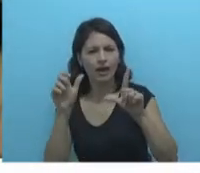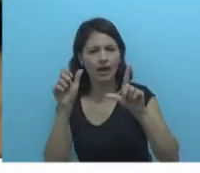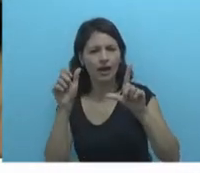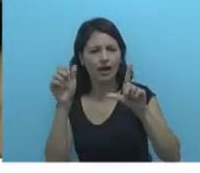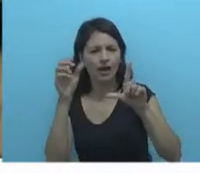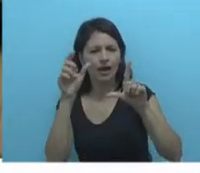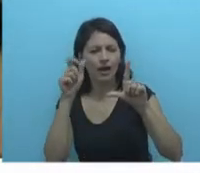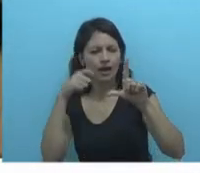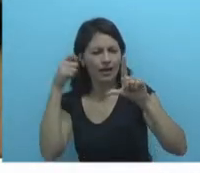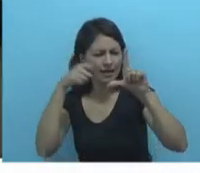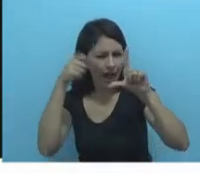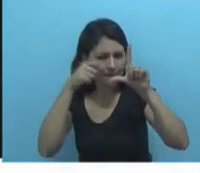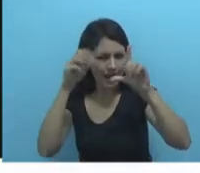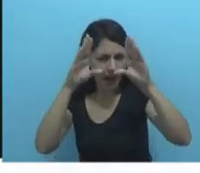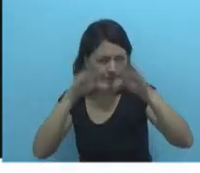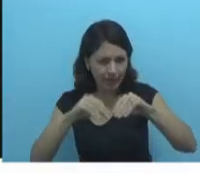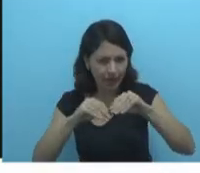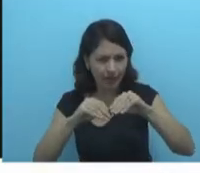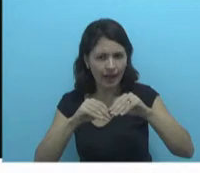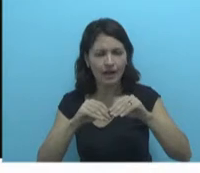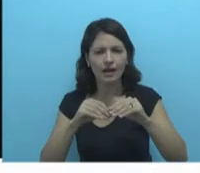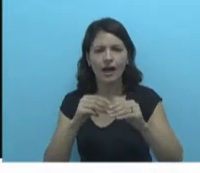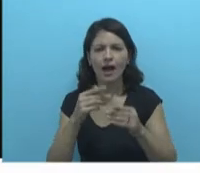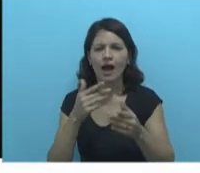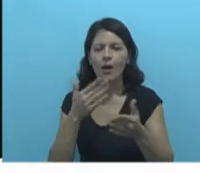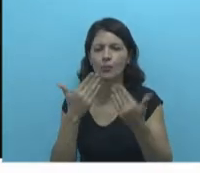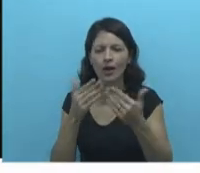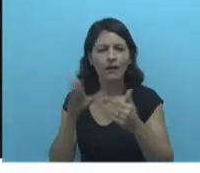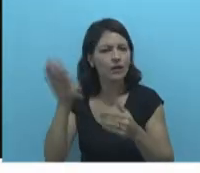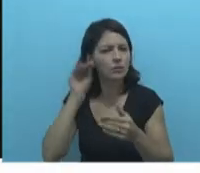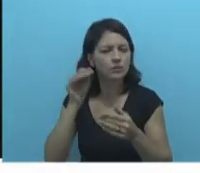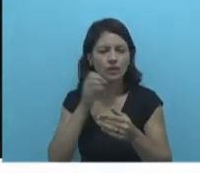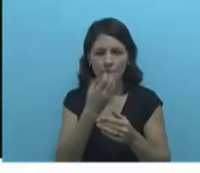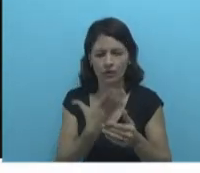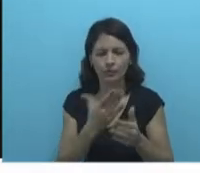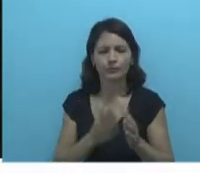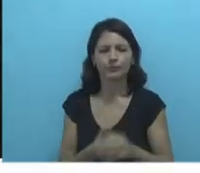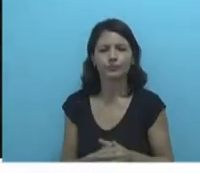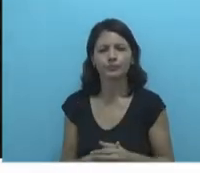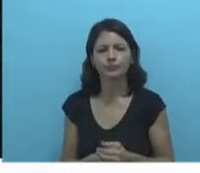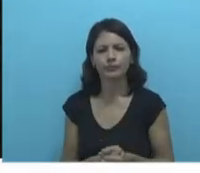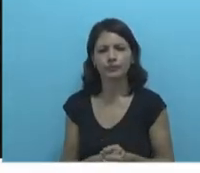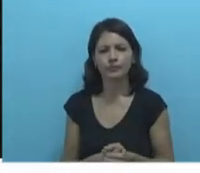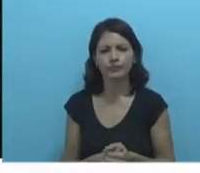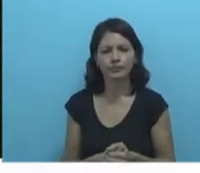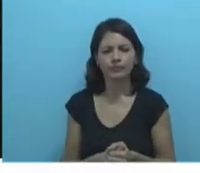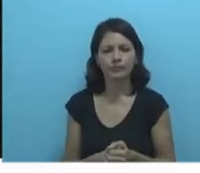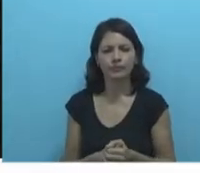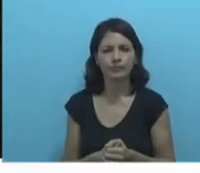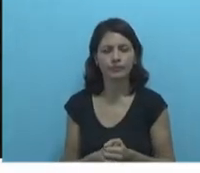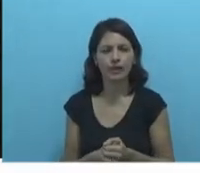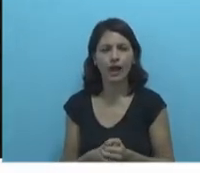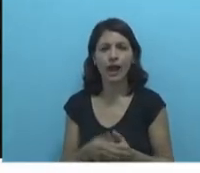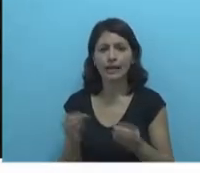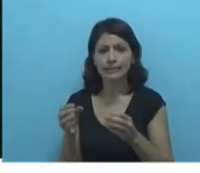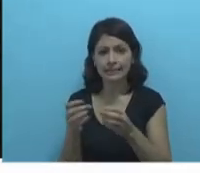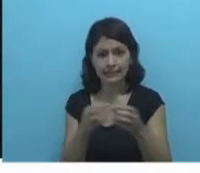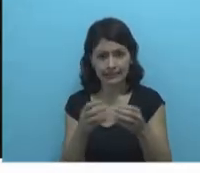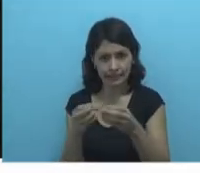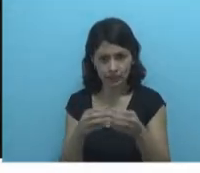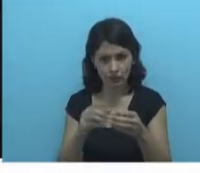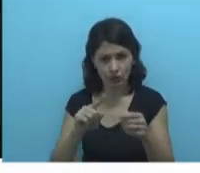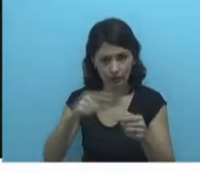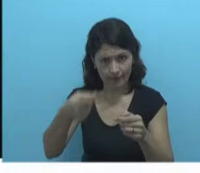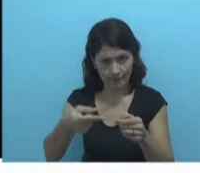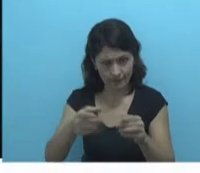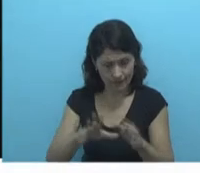Sí. Gracias. Vamos. En este sentido, también en la próxima sesión vamos a presentar un pedido de